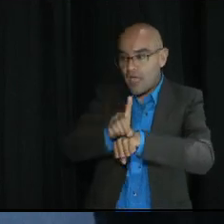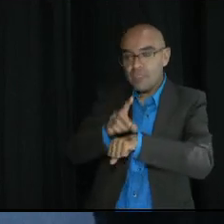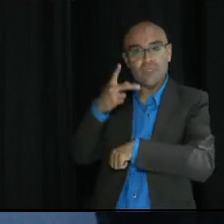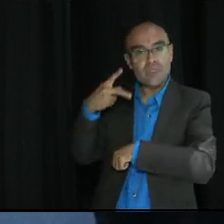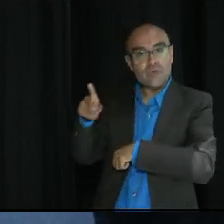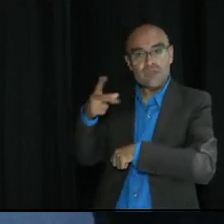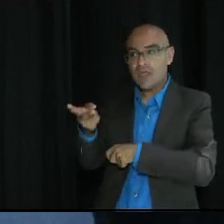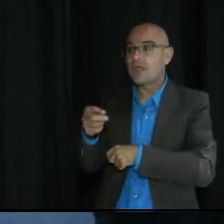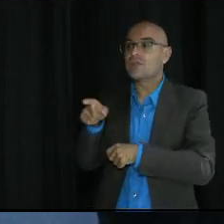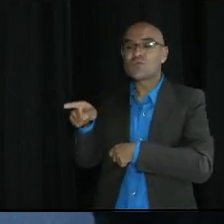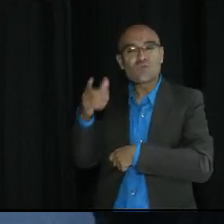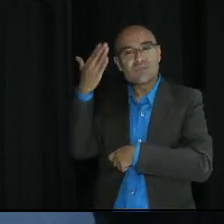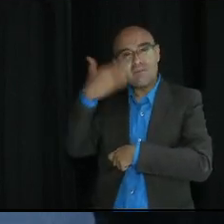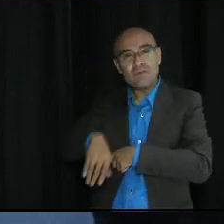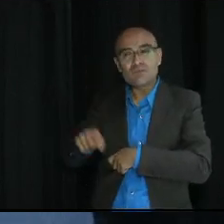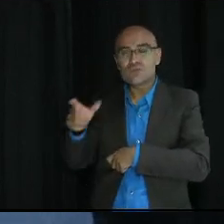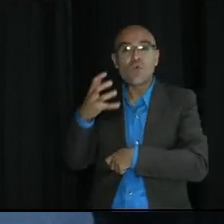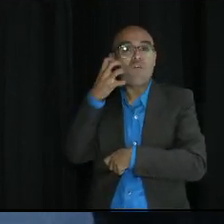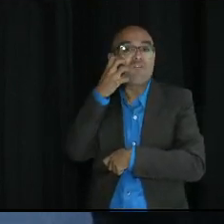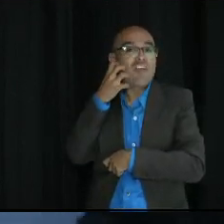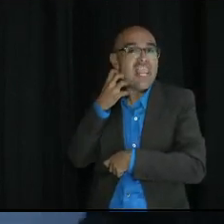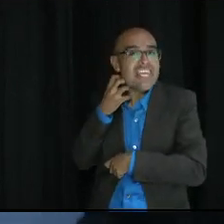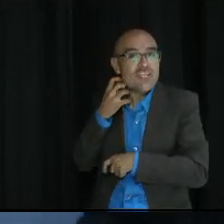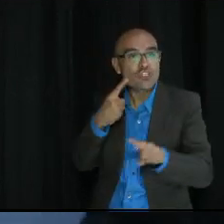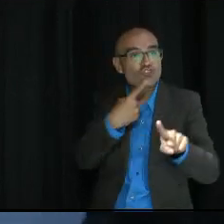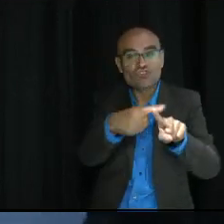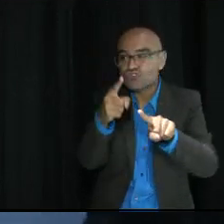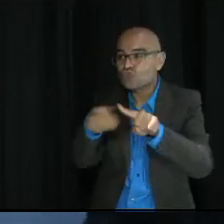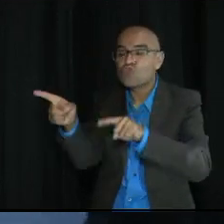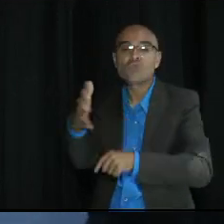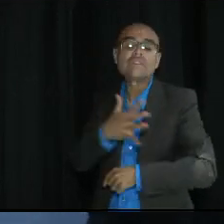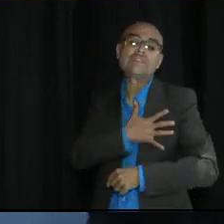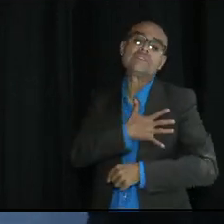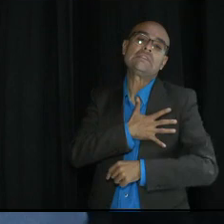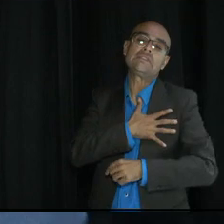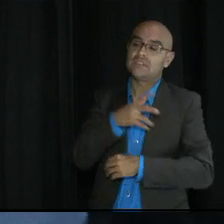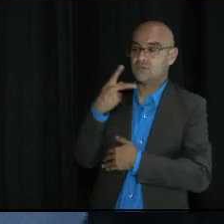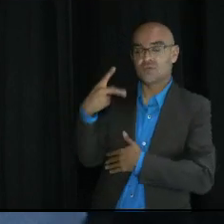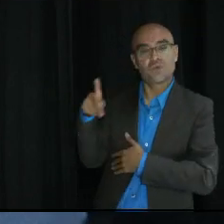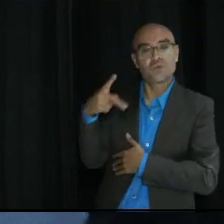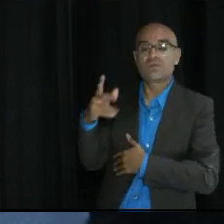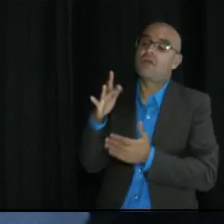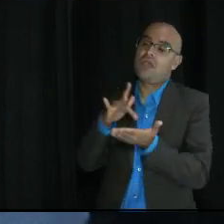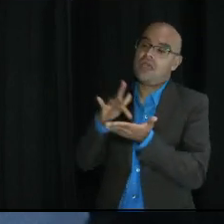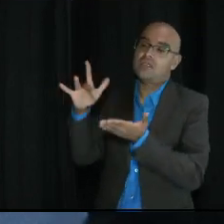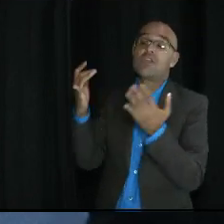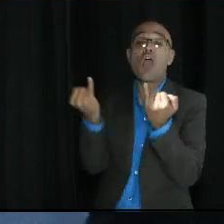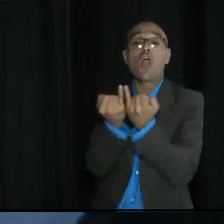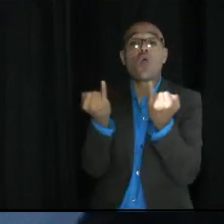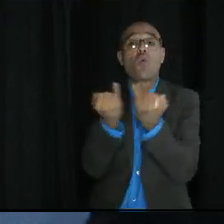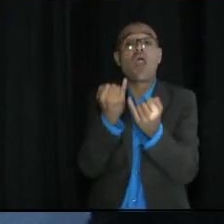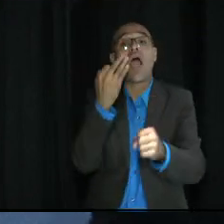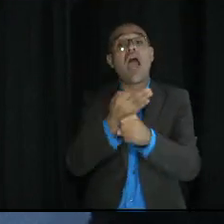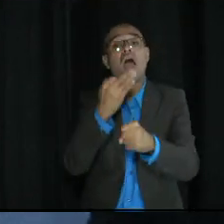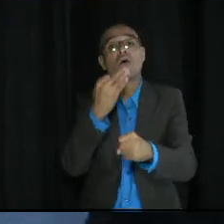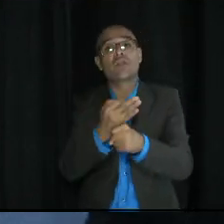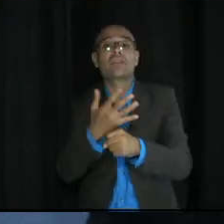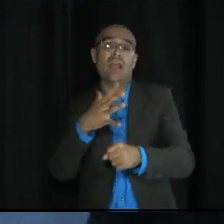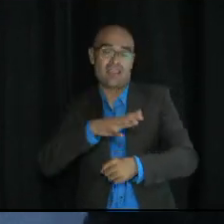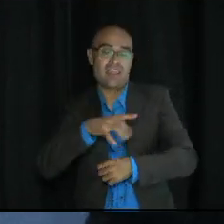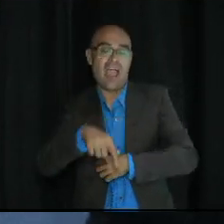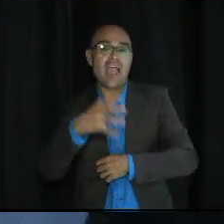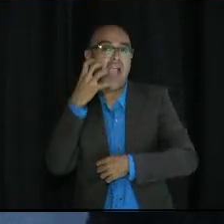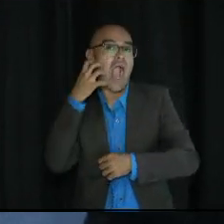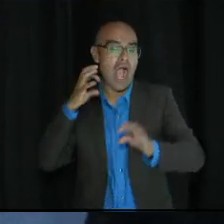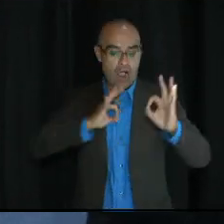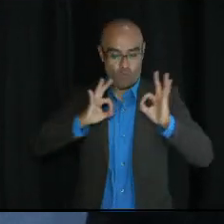tu amor por los felinos, y sabemos que aquí en Michoacán contamos con el puma rojo, que es paso de jaguar, hay